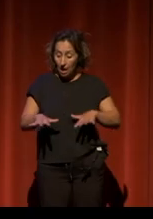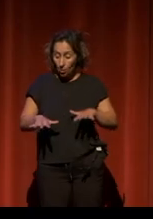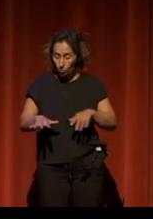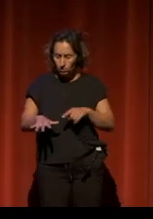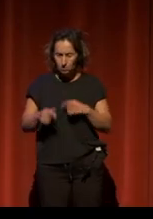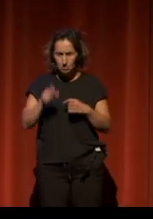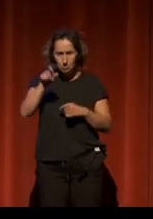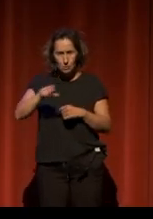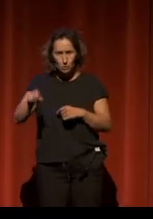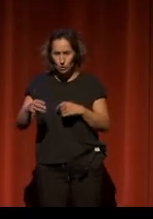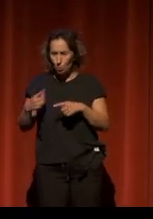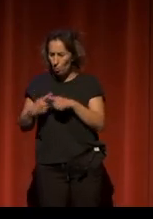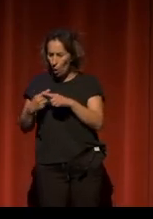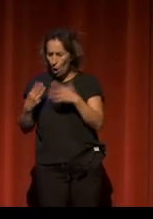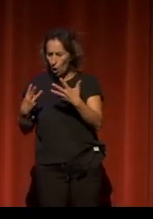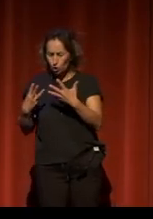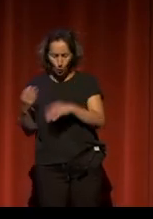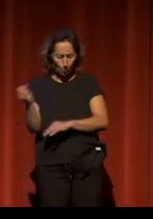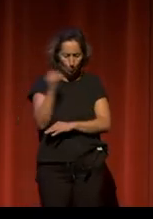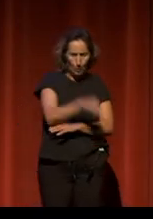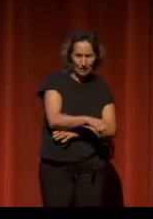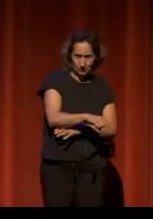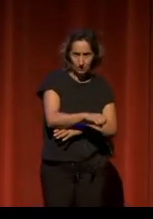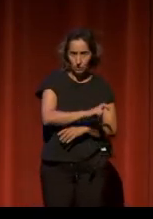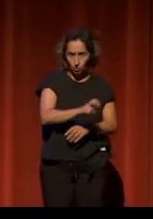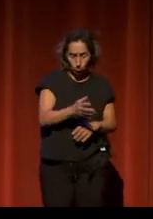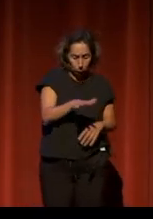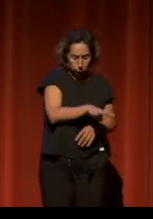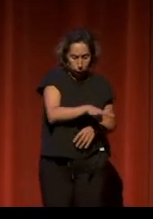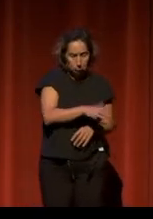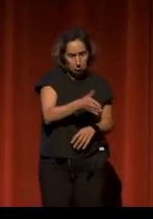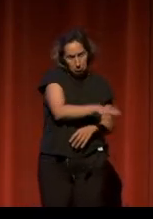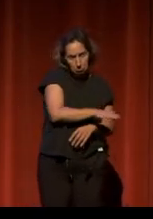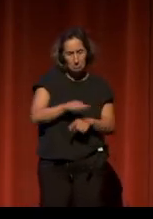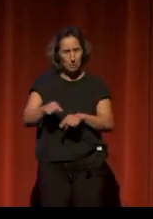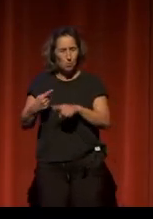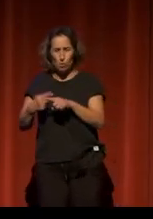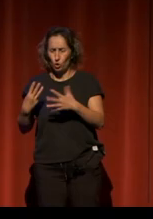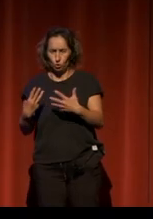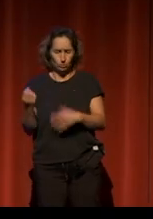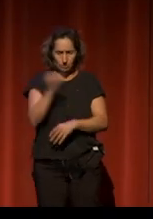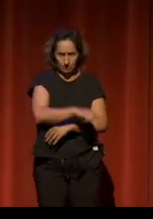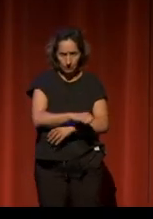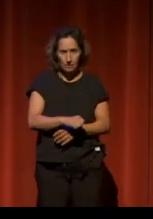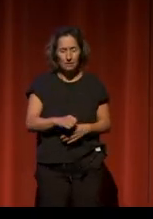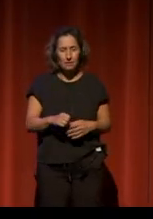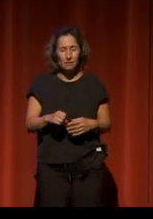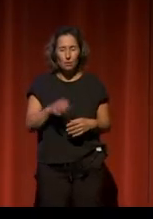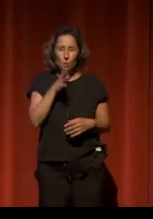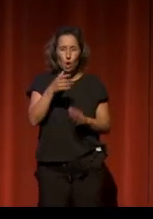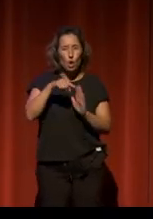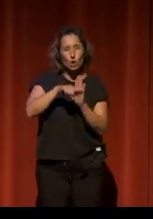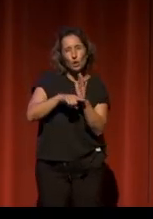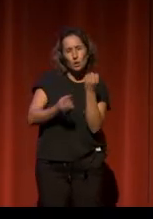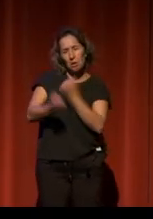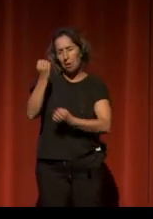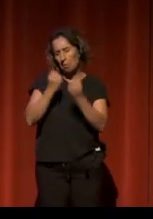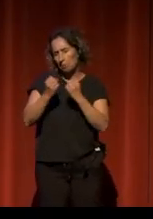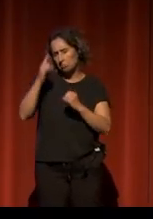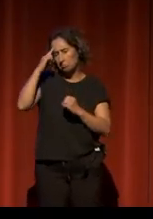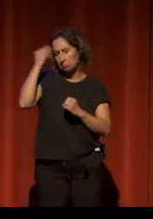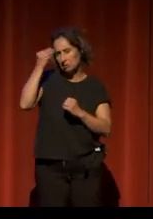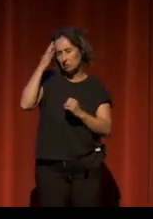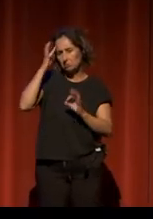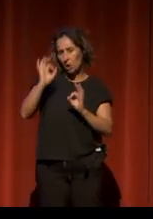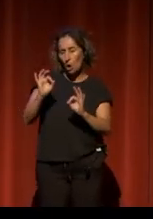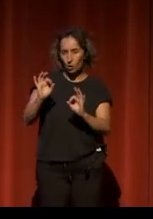otros barrios y esto no solo se debe a las condiciones económicas no que sería lo obvio lo lo